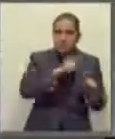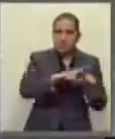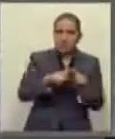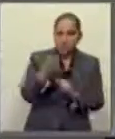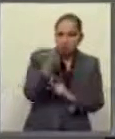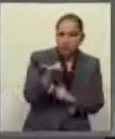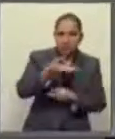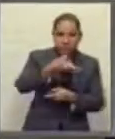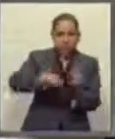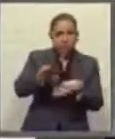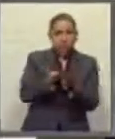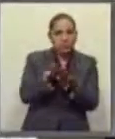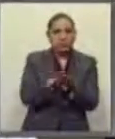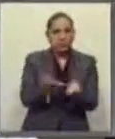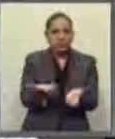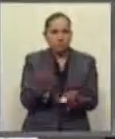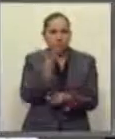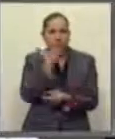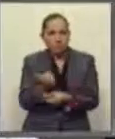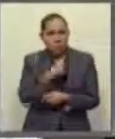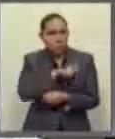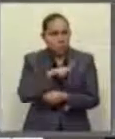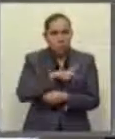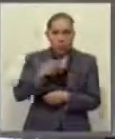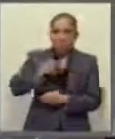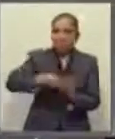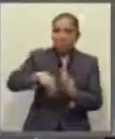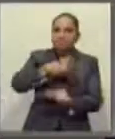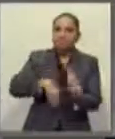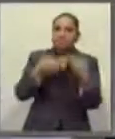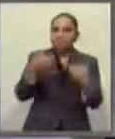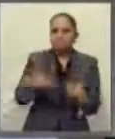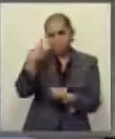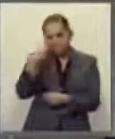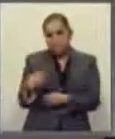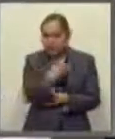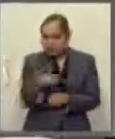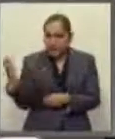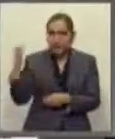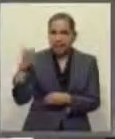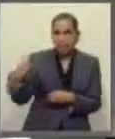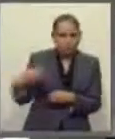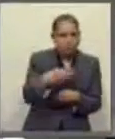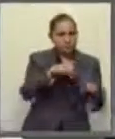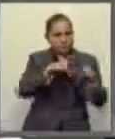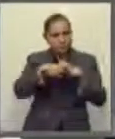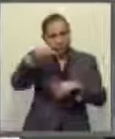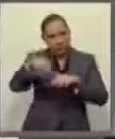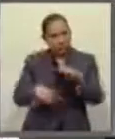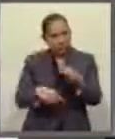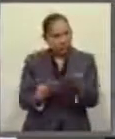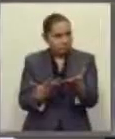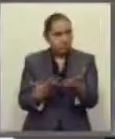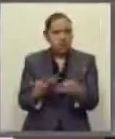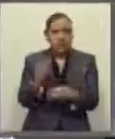al restar rentabilidad a las actividades agropecuarias. En la medida en que se